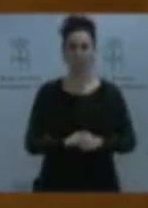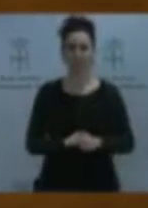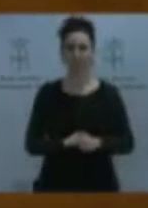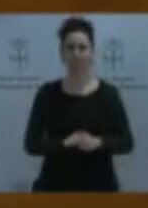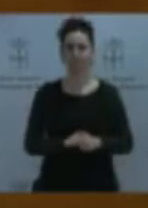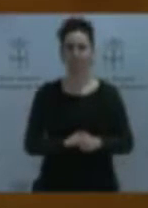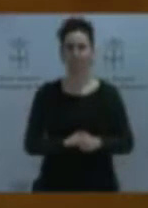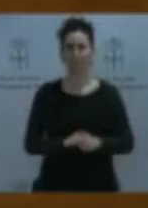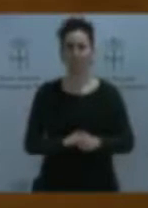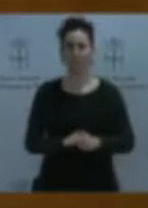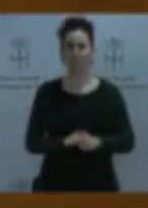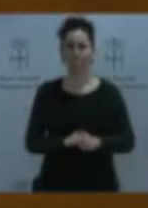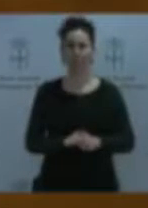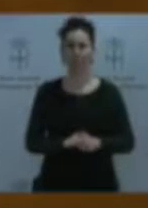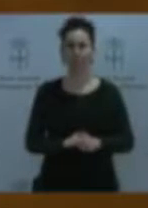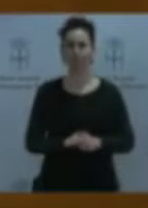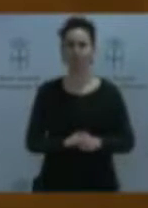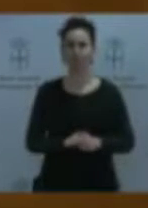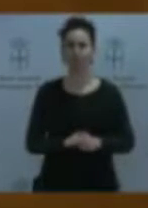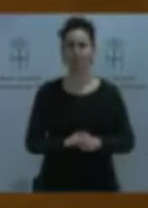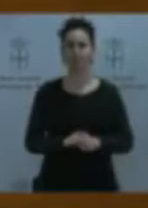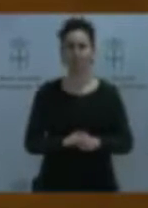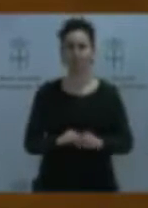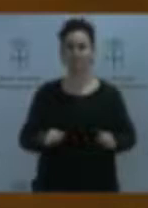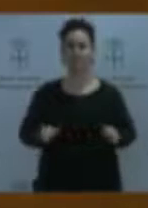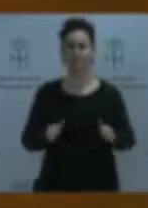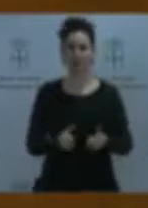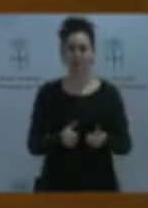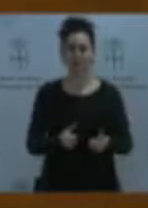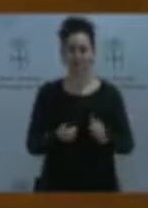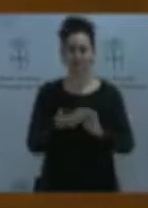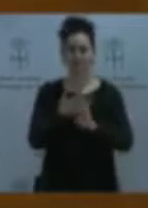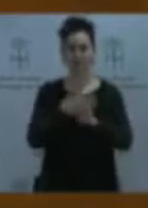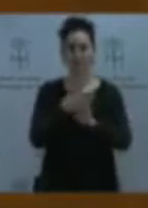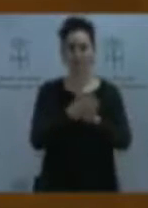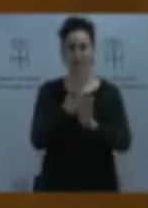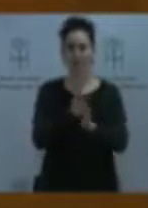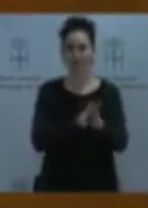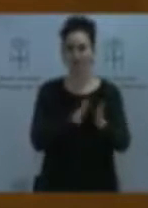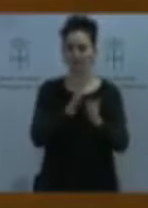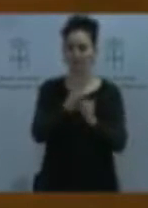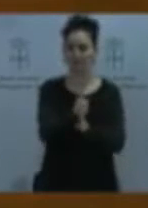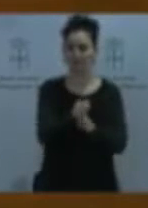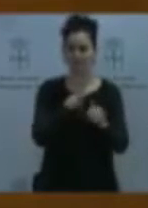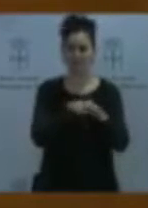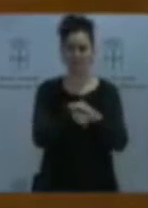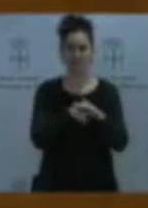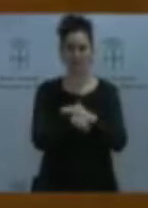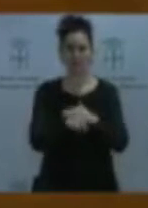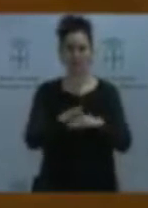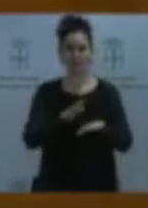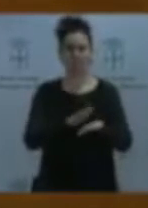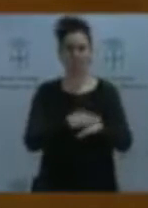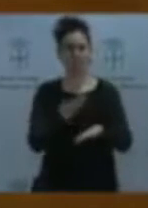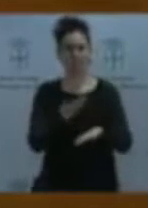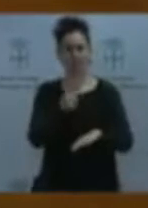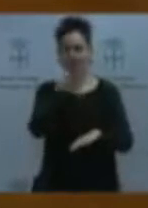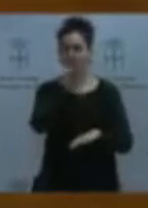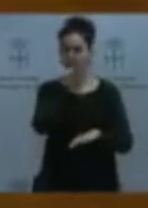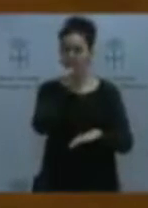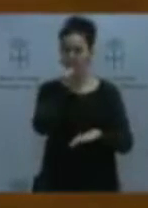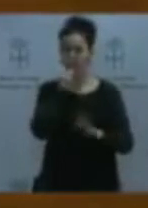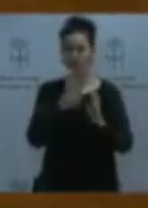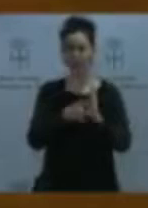La iniciativa también habla de la prioridad de gestión del agua de buena calidad para consumo humano. No puede ser